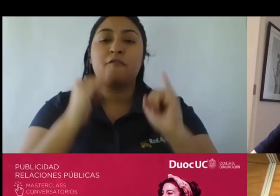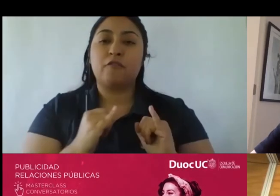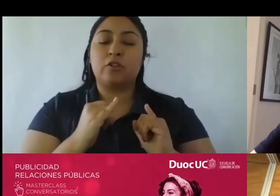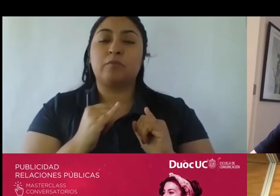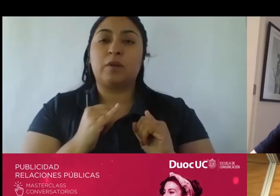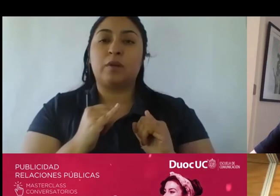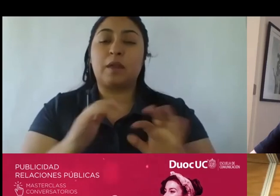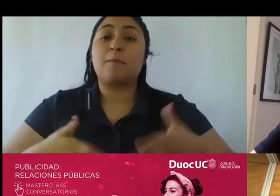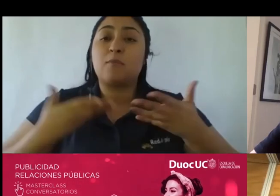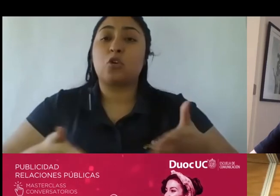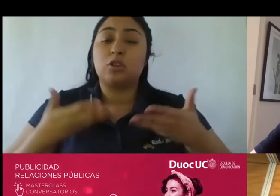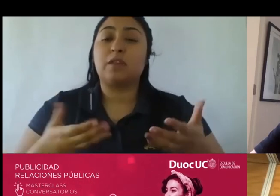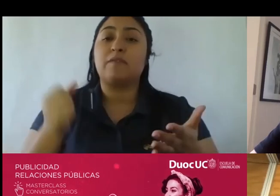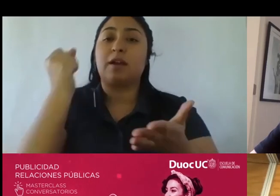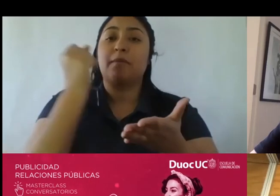la